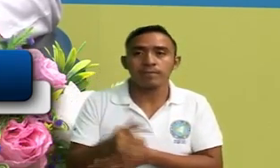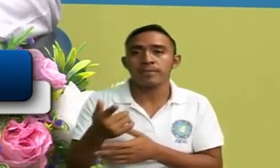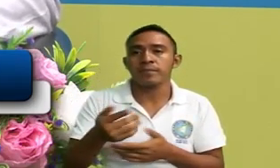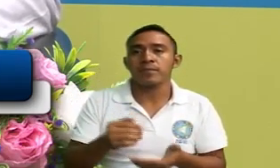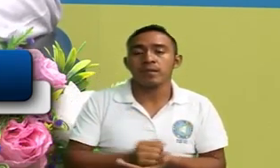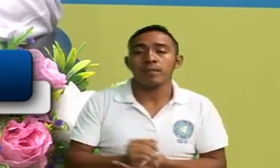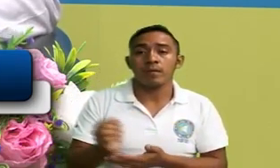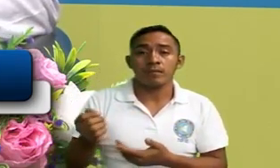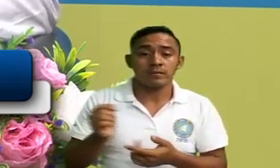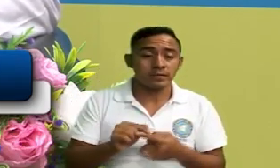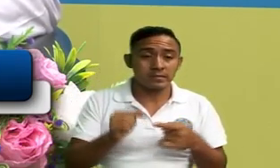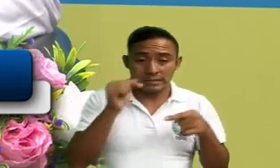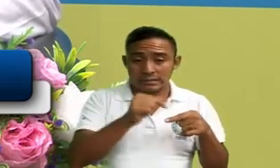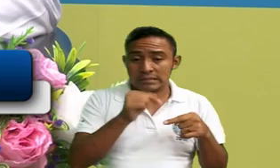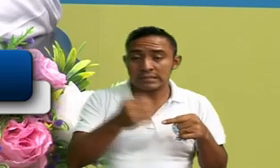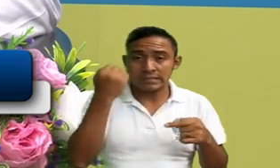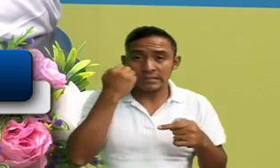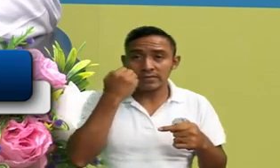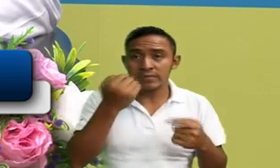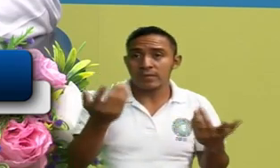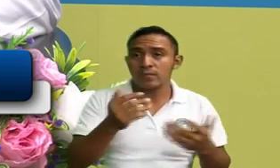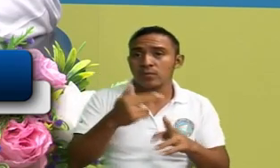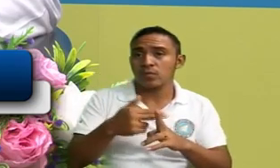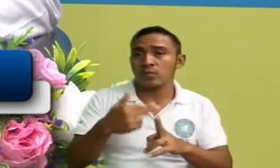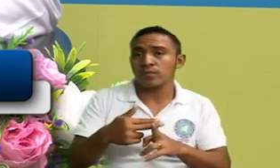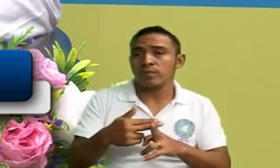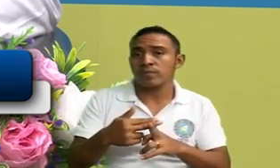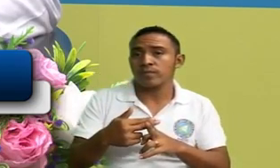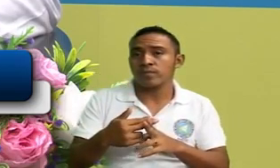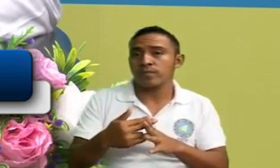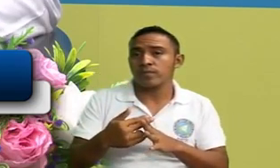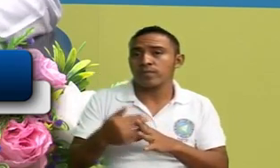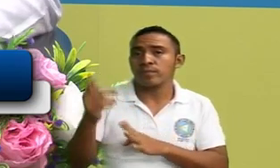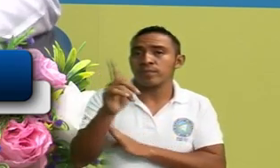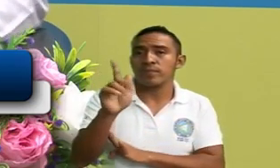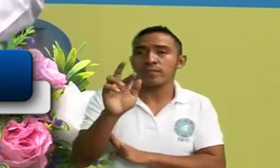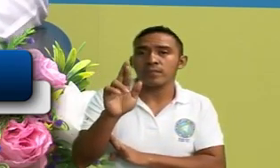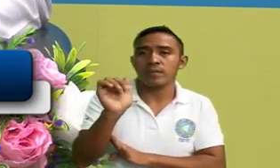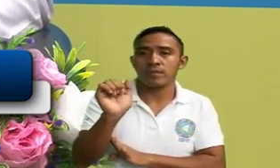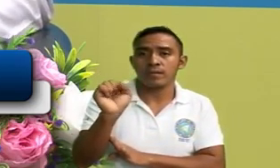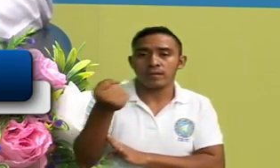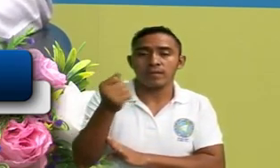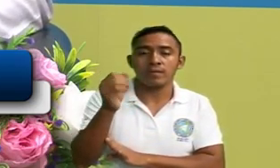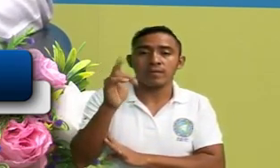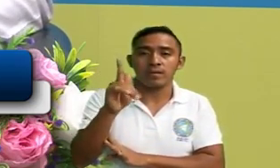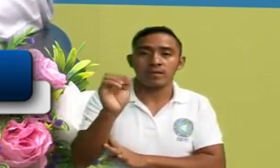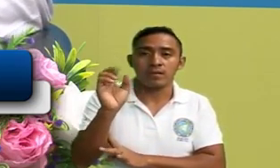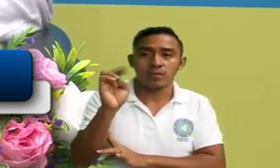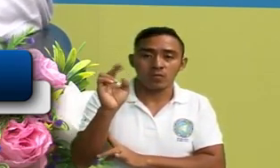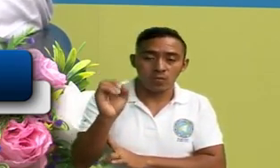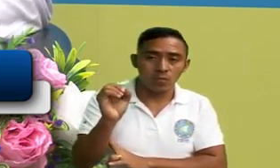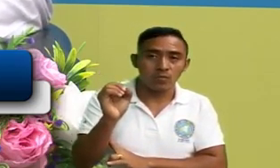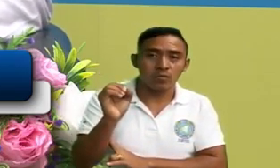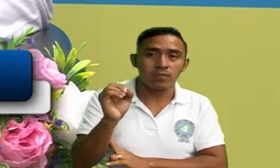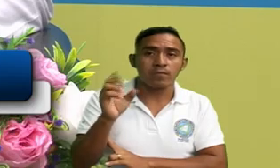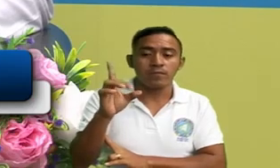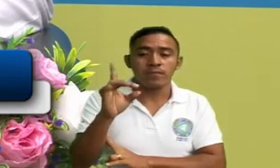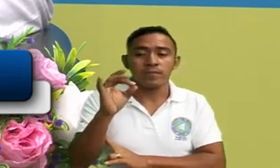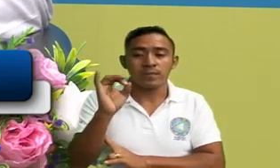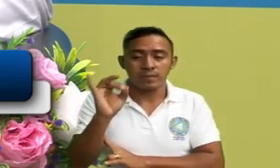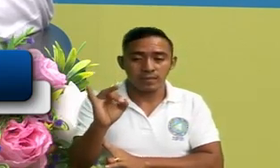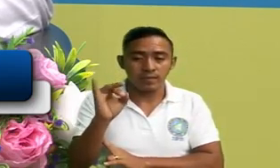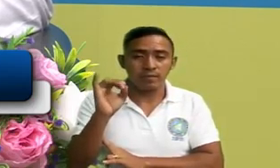tiene relación o está íntimamente relacionado con algo que se llama trastorno disfórico menstrual. Entonces, el trastorno